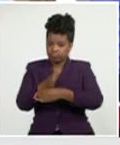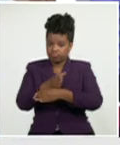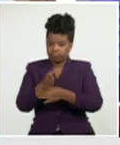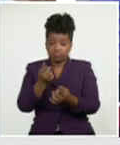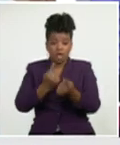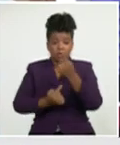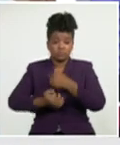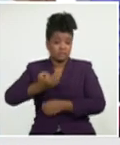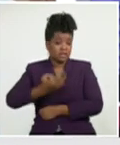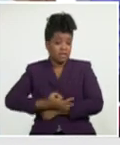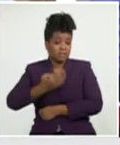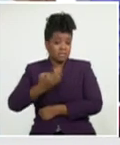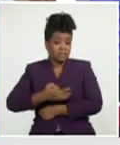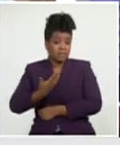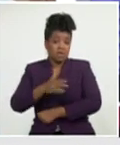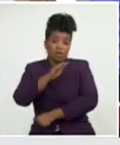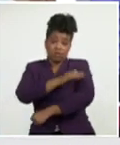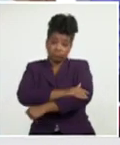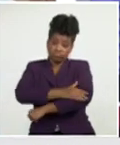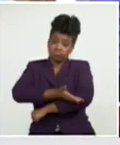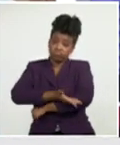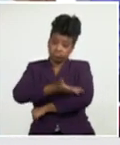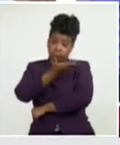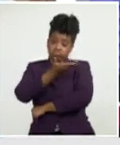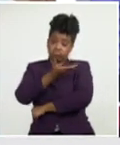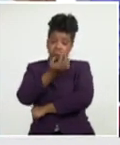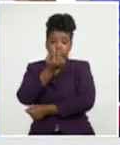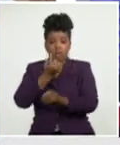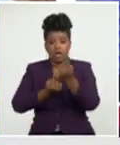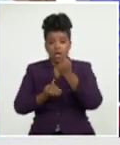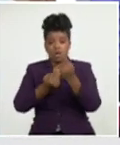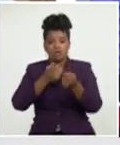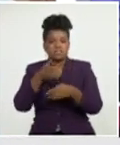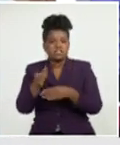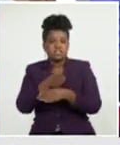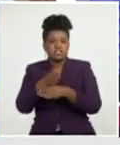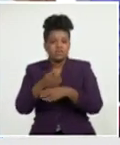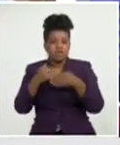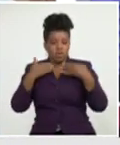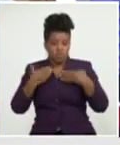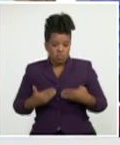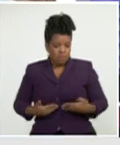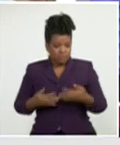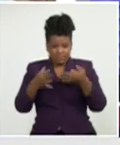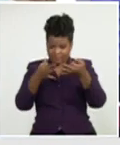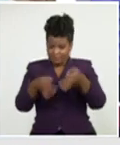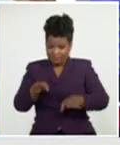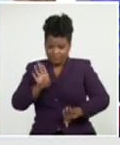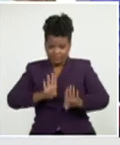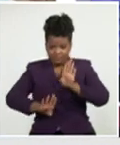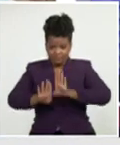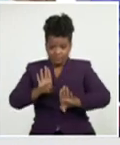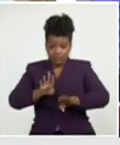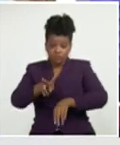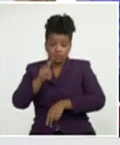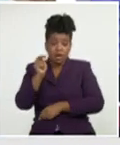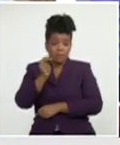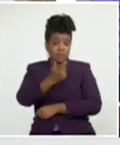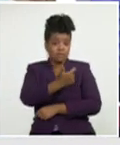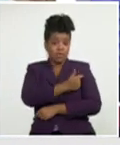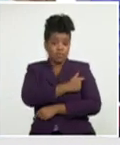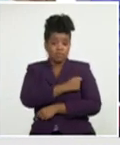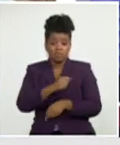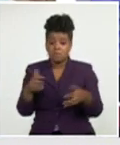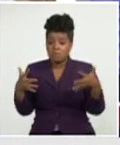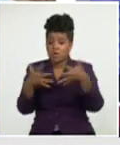estamos recogiendo es la hipertensión arterial, por ejemplo. Es una evidencia que está saliendo en los ensayos clínicos, que no está propiamente relacionada con el candidato